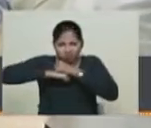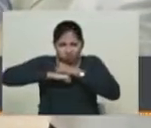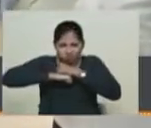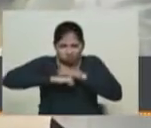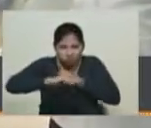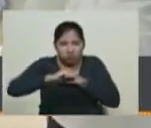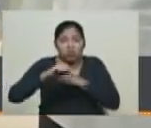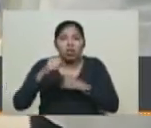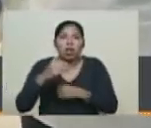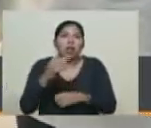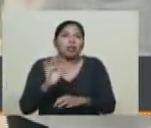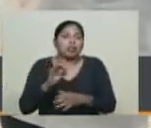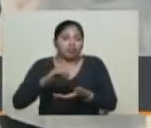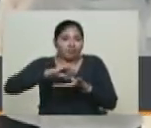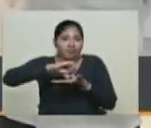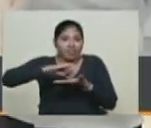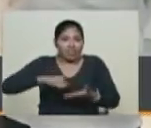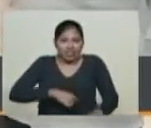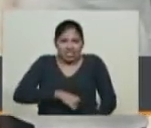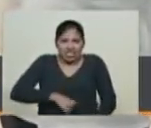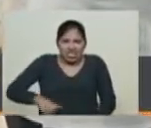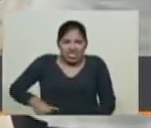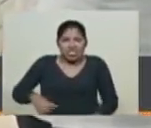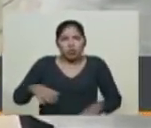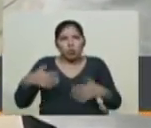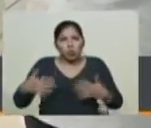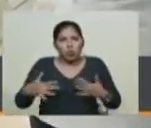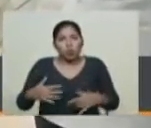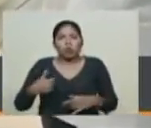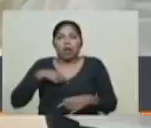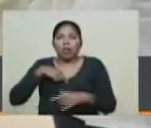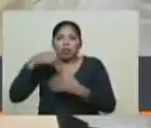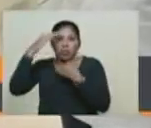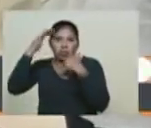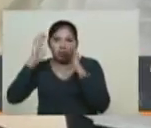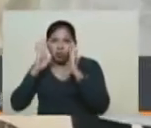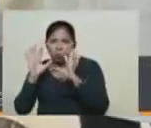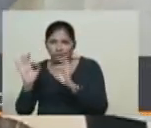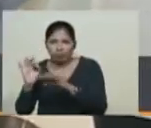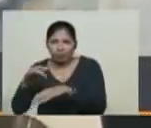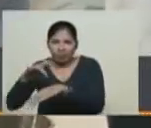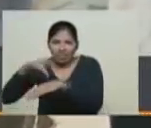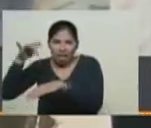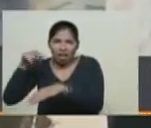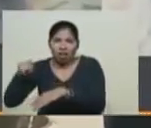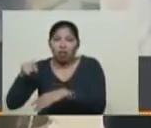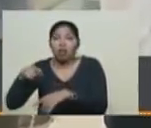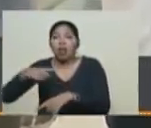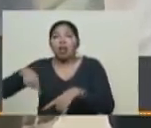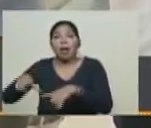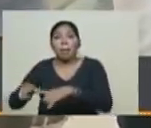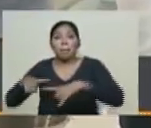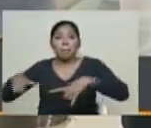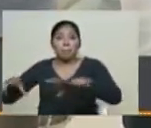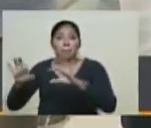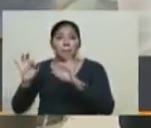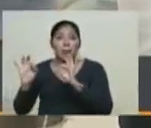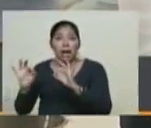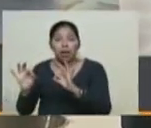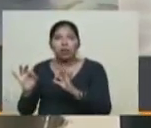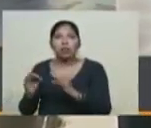tener una cesárea, las cesáreas necesarias. Estamos hablando de que tendremos estos espacios de atención